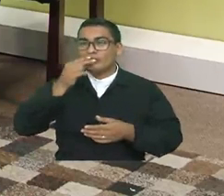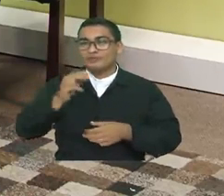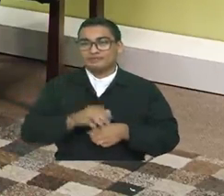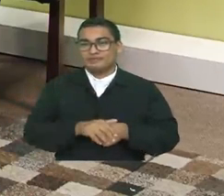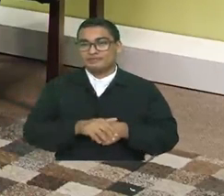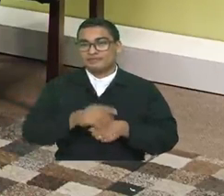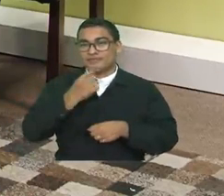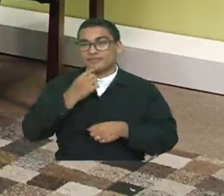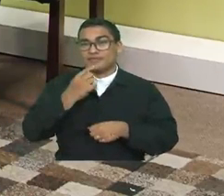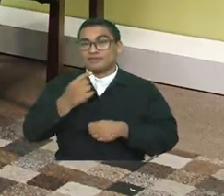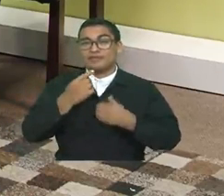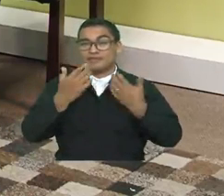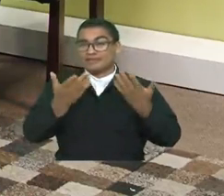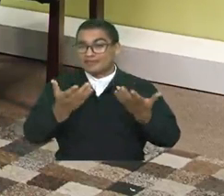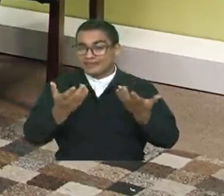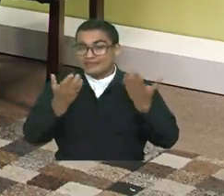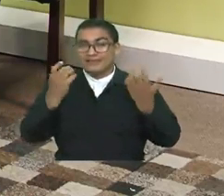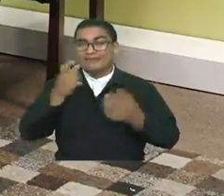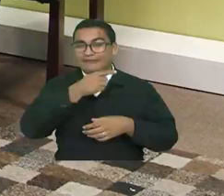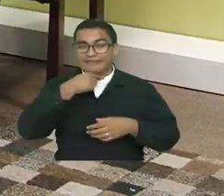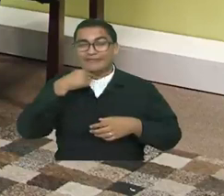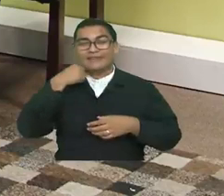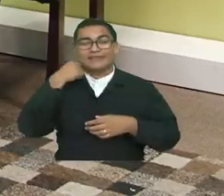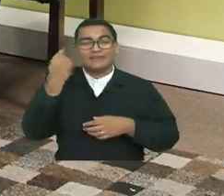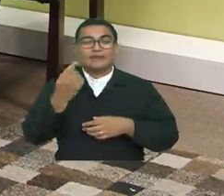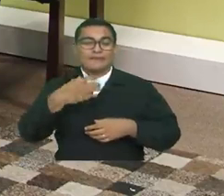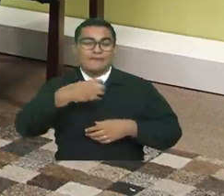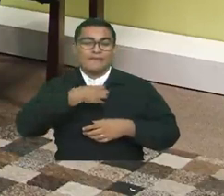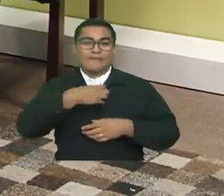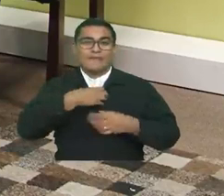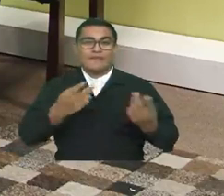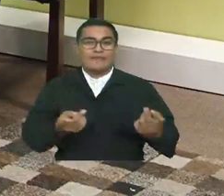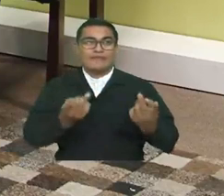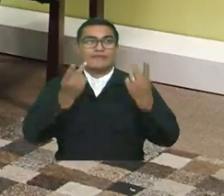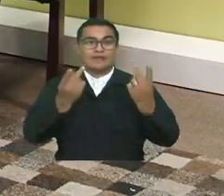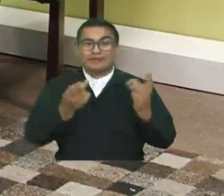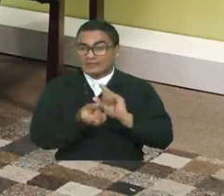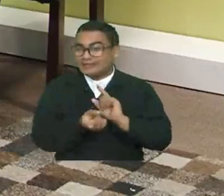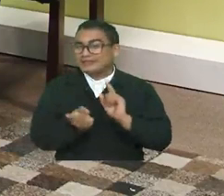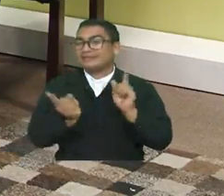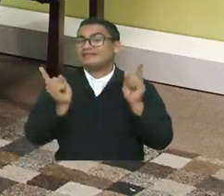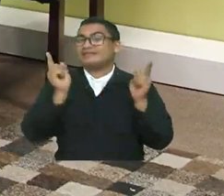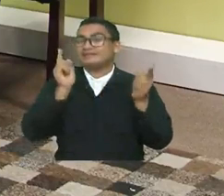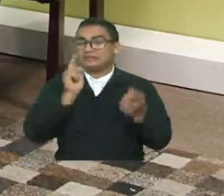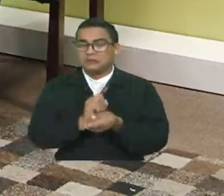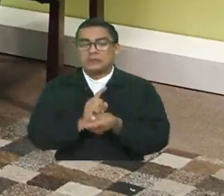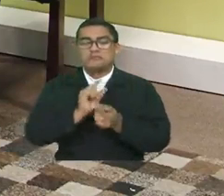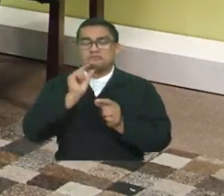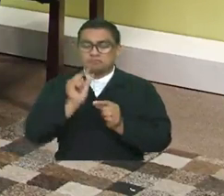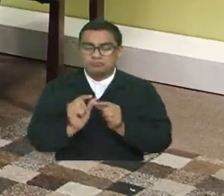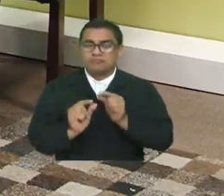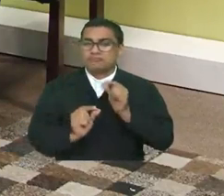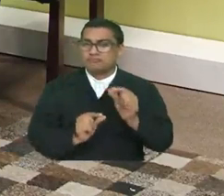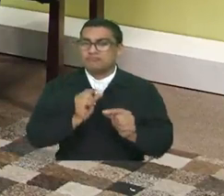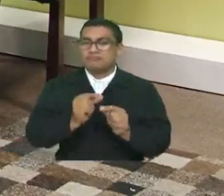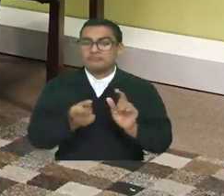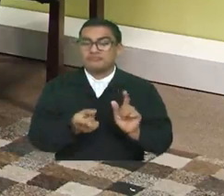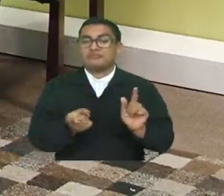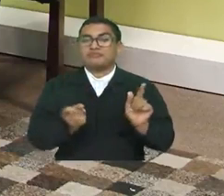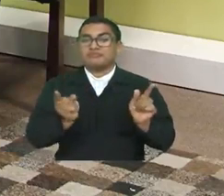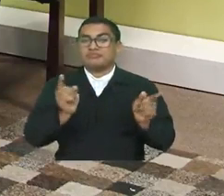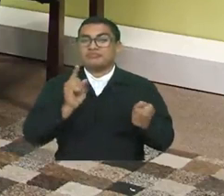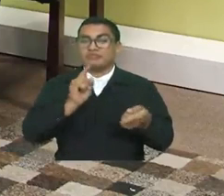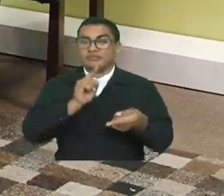queremos realmente tener un cambio en nuestro modo y estilo de vida, lo vamos a ir haciendo paulatinamente y vamos a ir modificando, porque